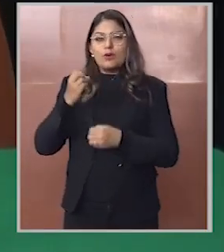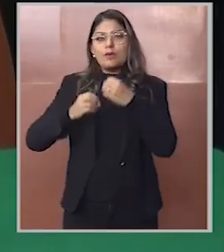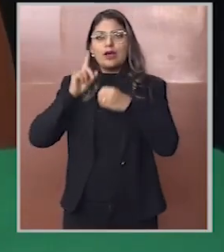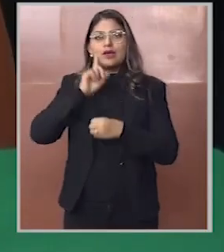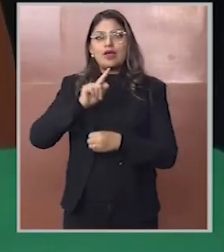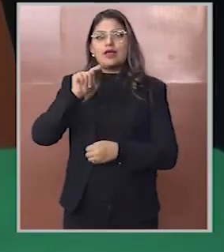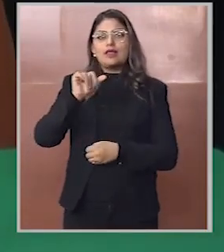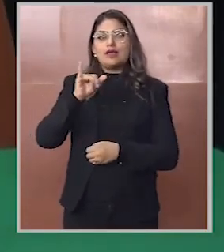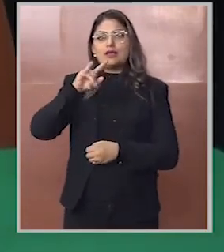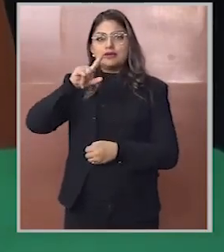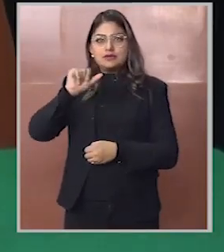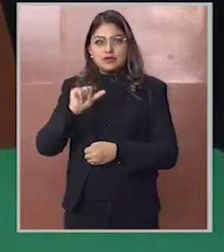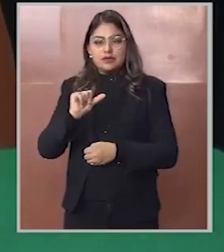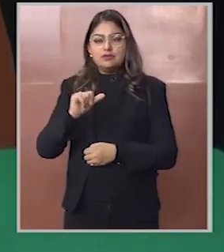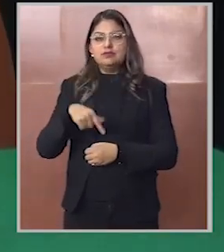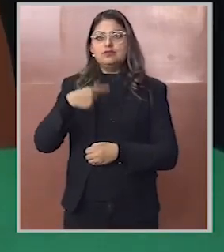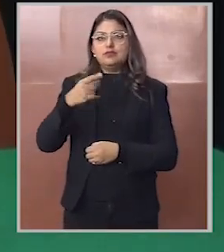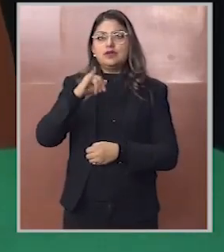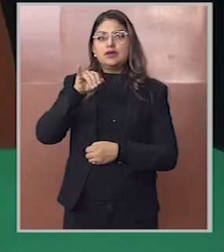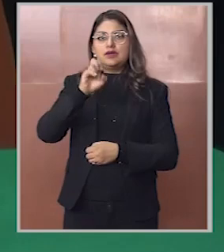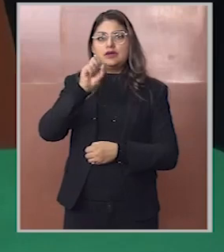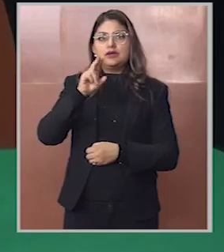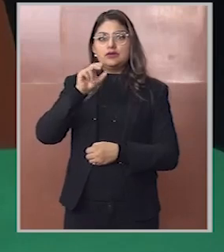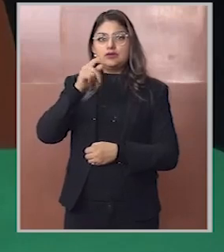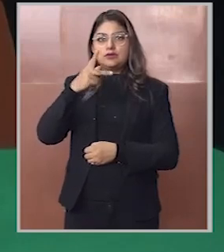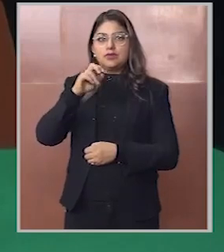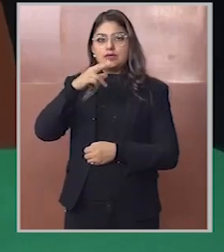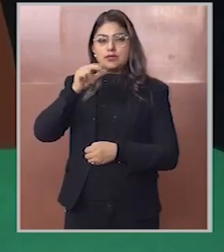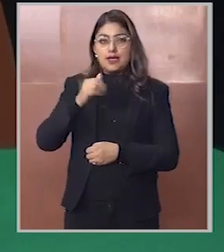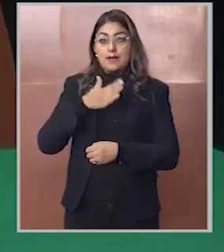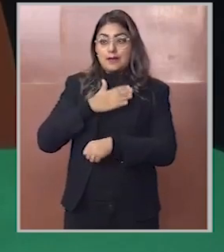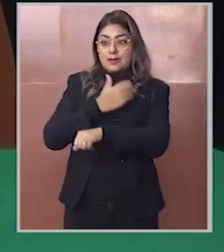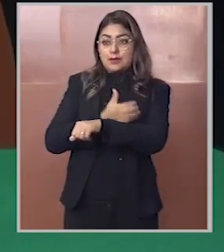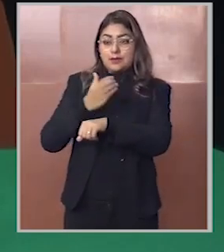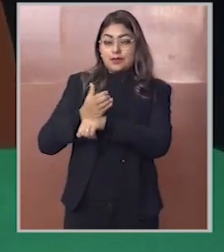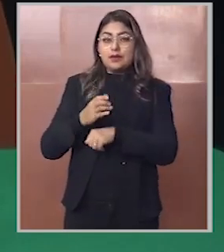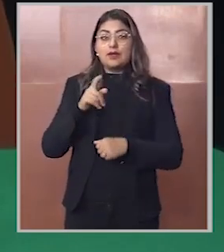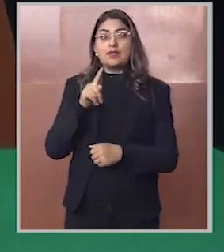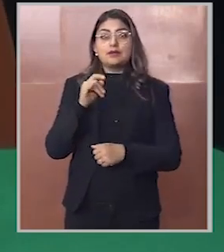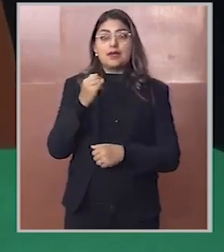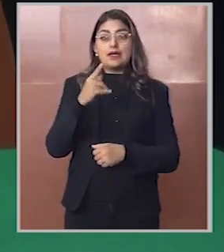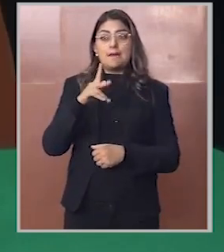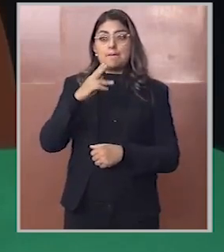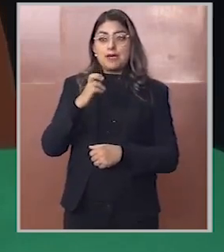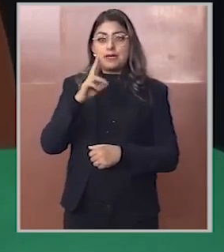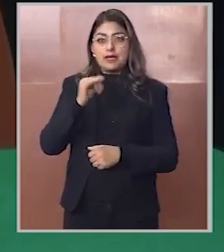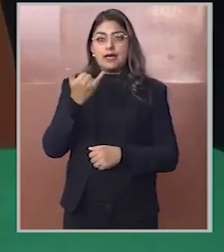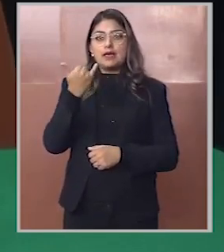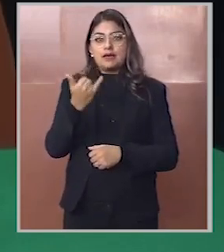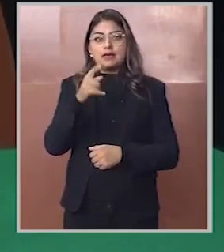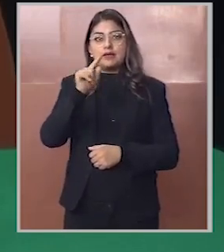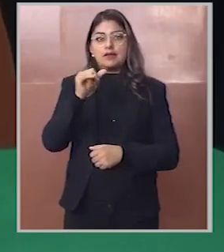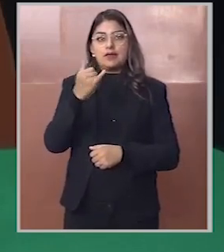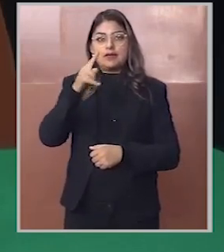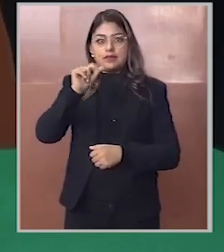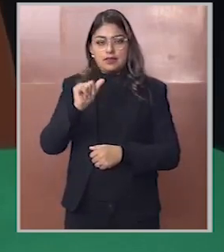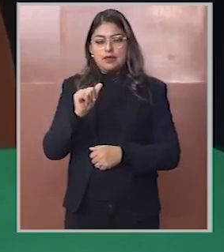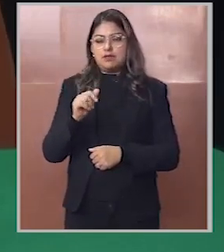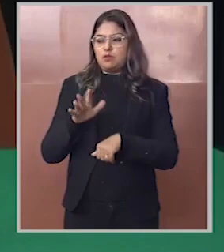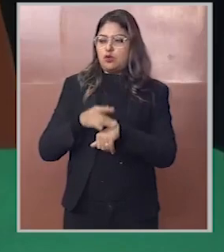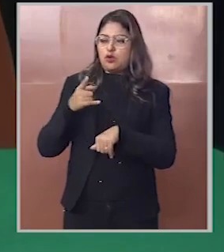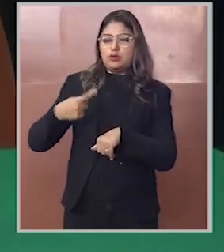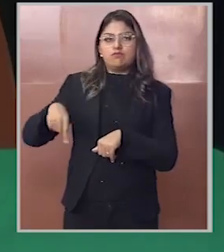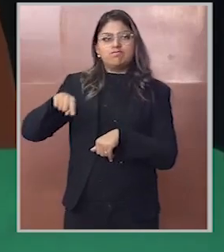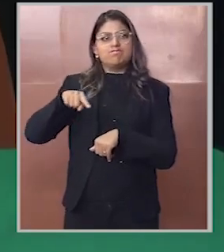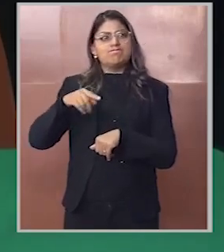colegas flora y yita por este excelente trabajo que han hecho yo la verdad que no ha sido ningún